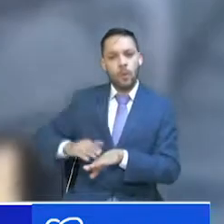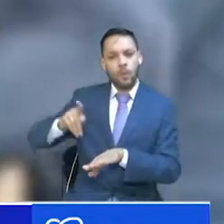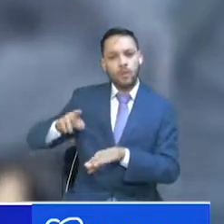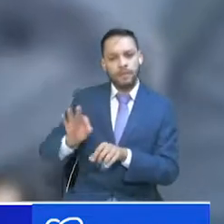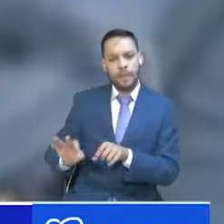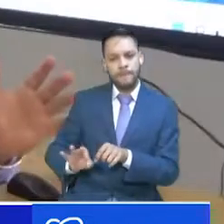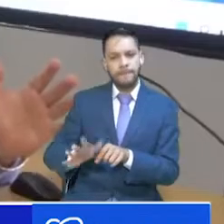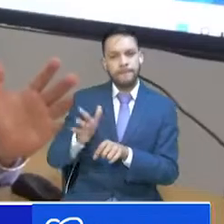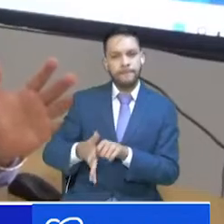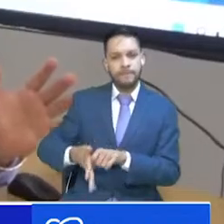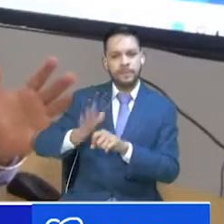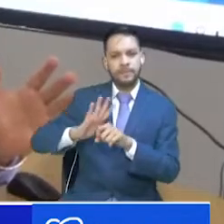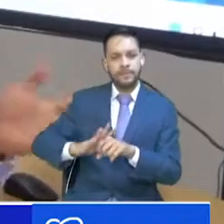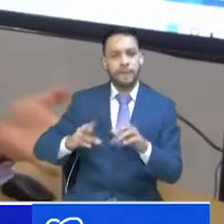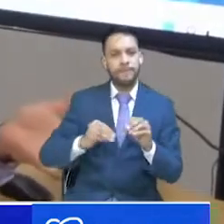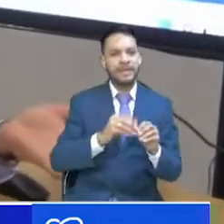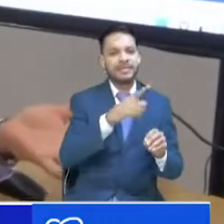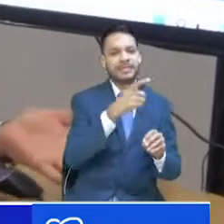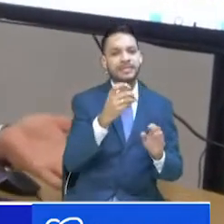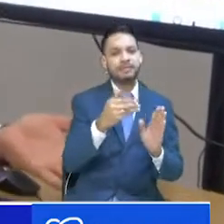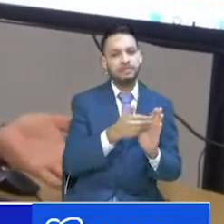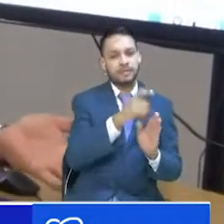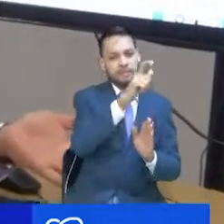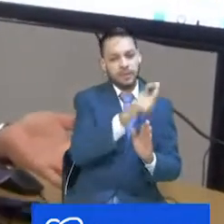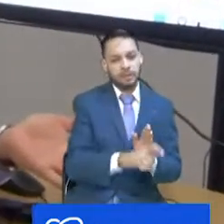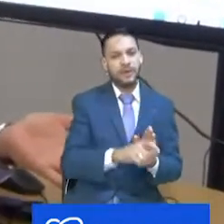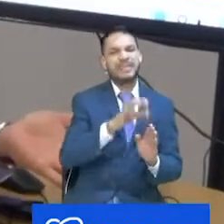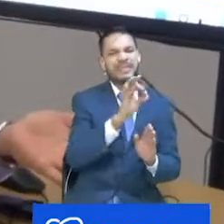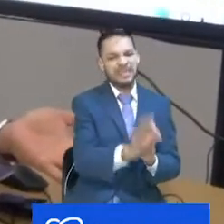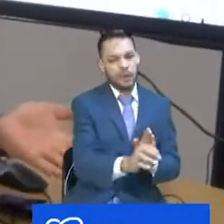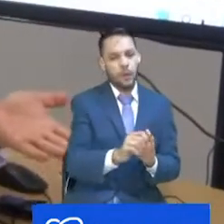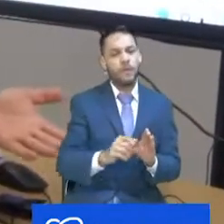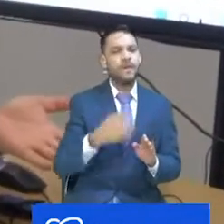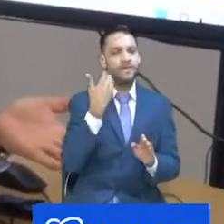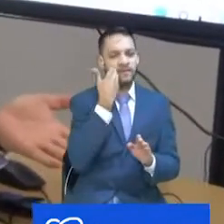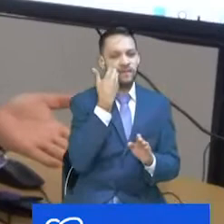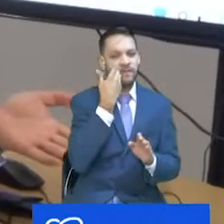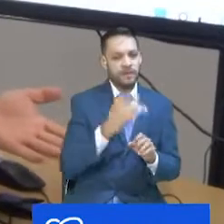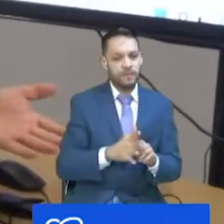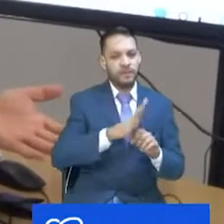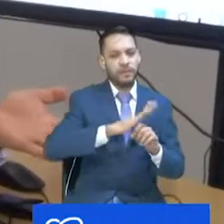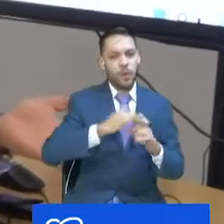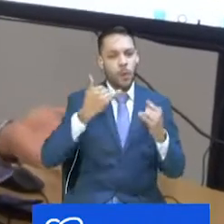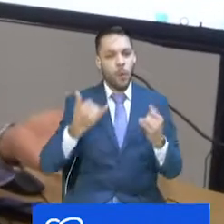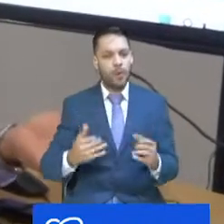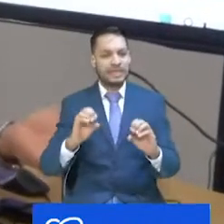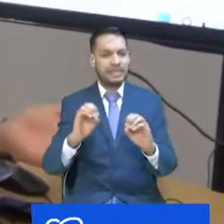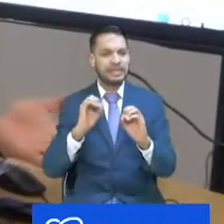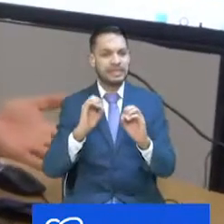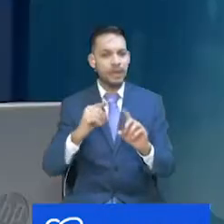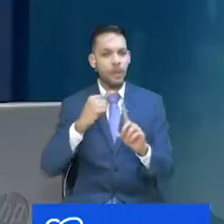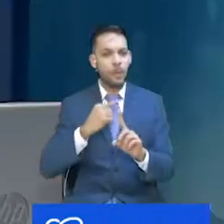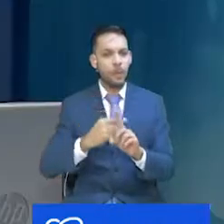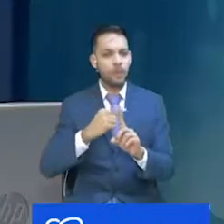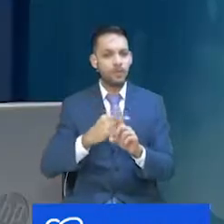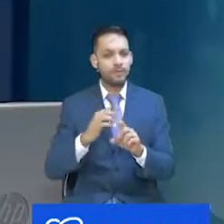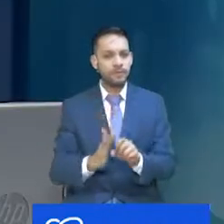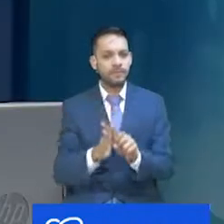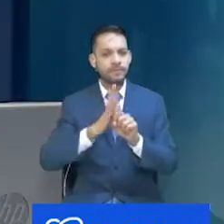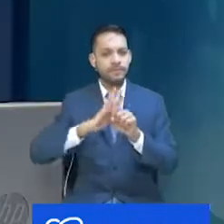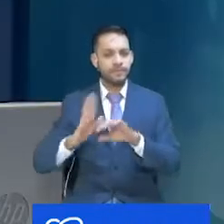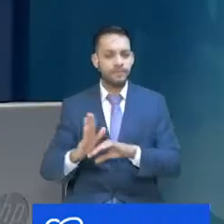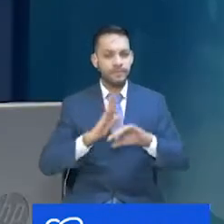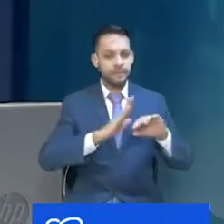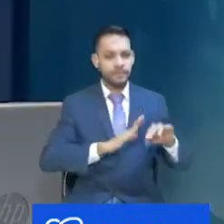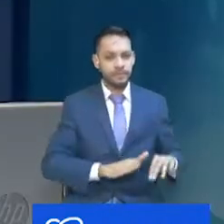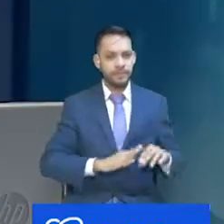de 100.000 se han contagiado con el virus que en su última jornada por primera vez en muchos meses nos reportó casos positivos con recursos de la